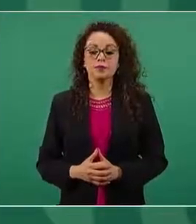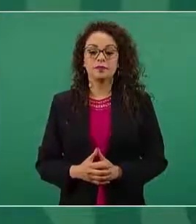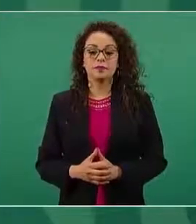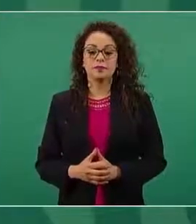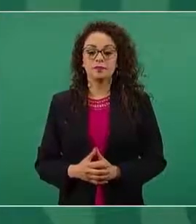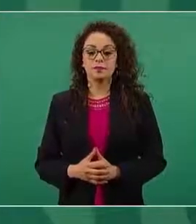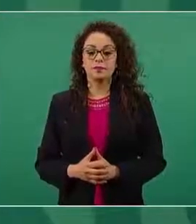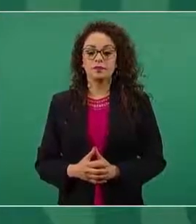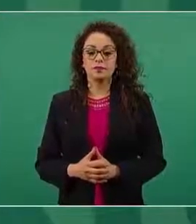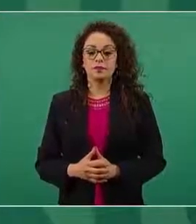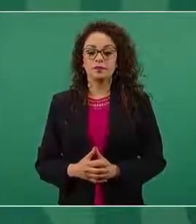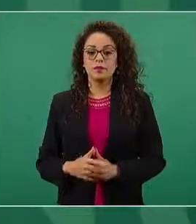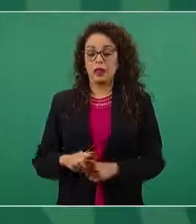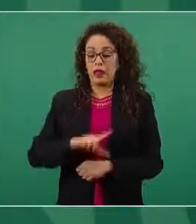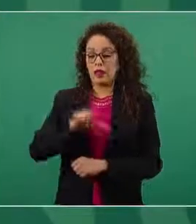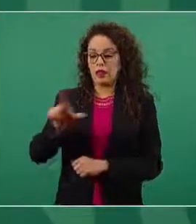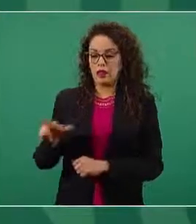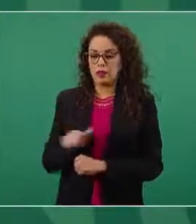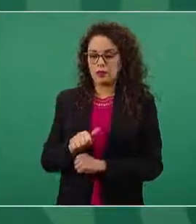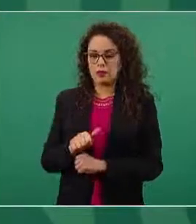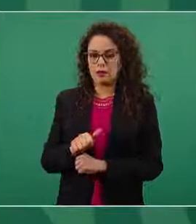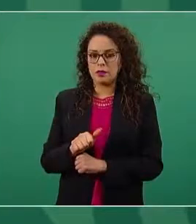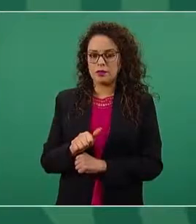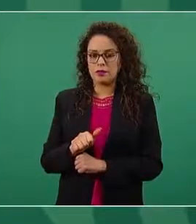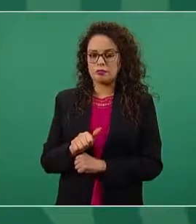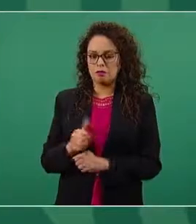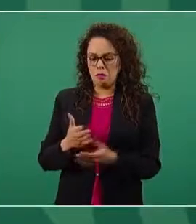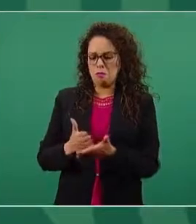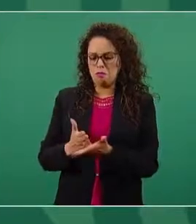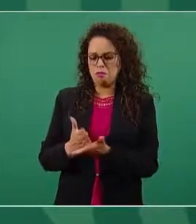le salen mal las cosas,